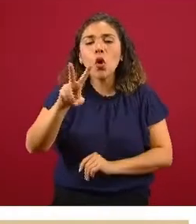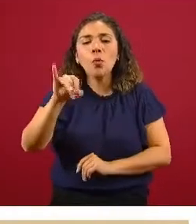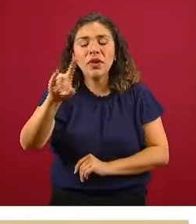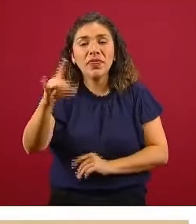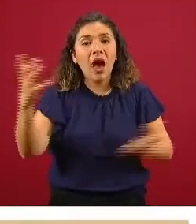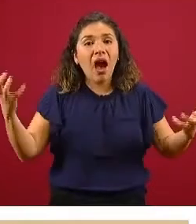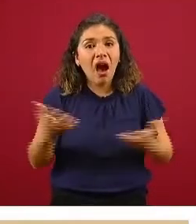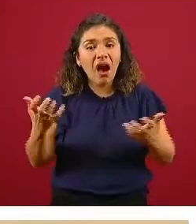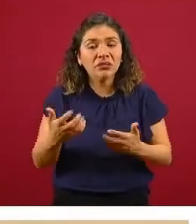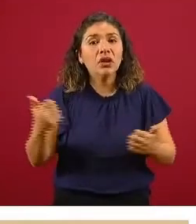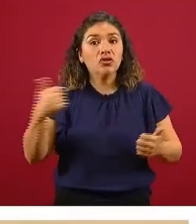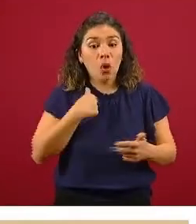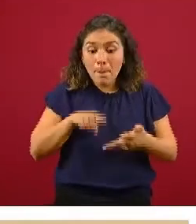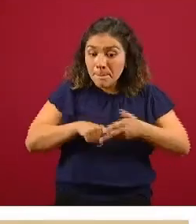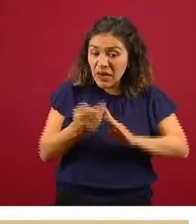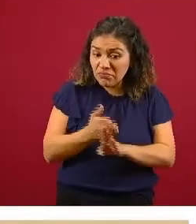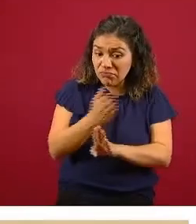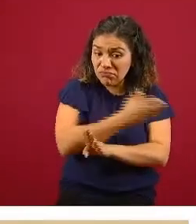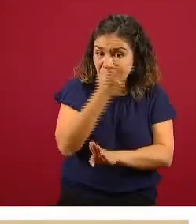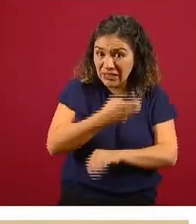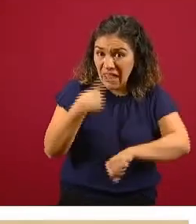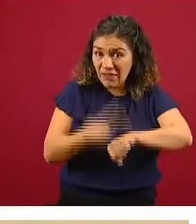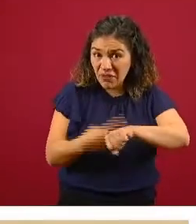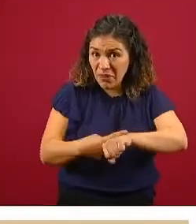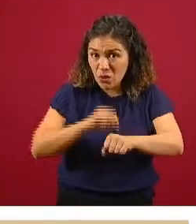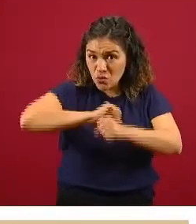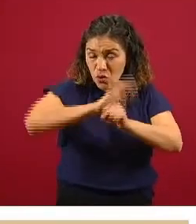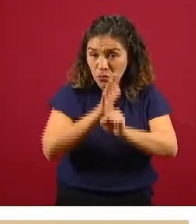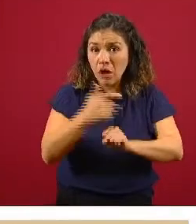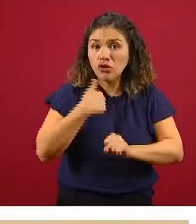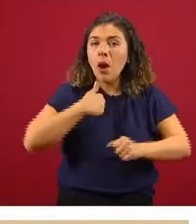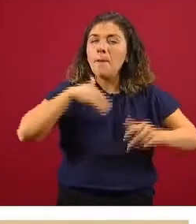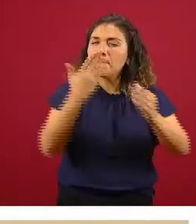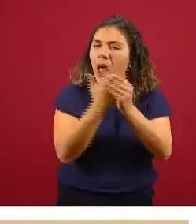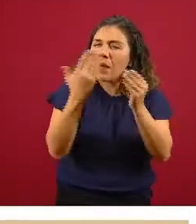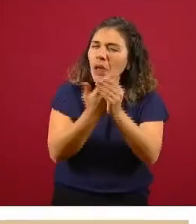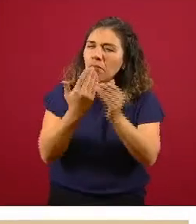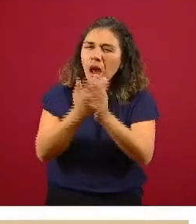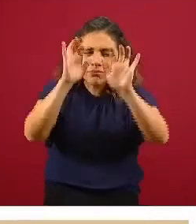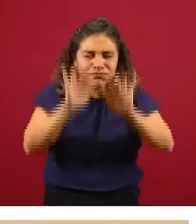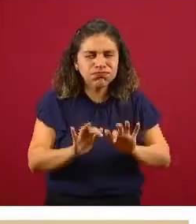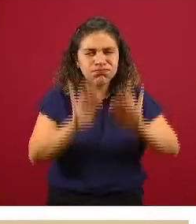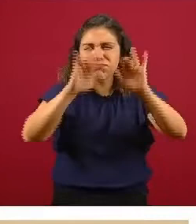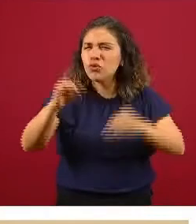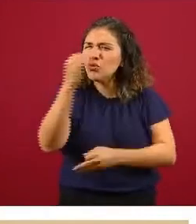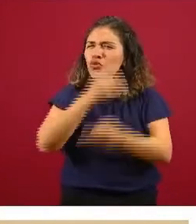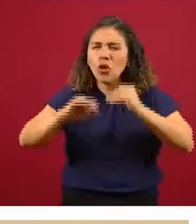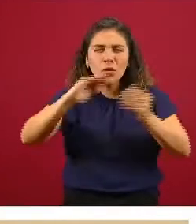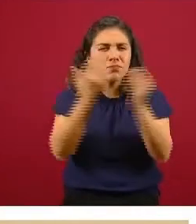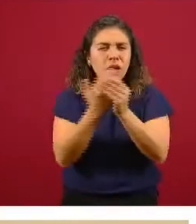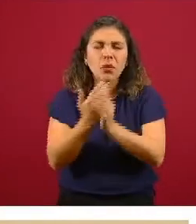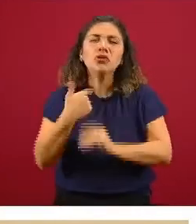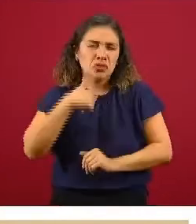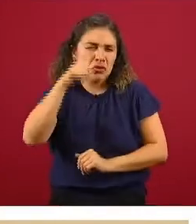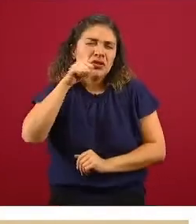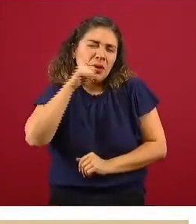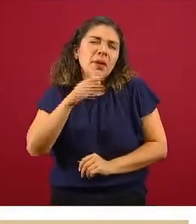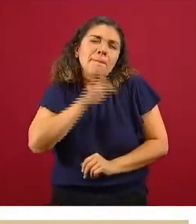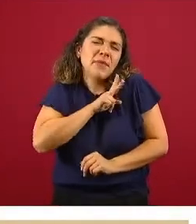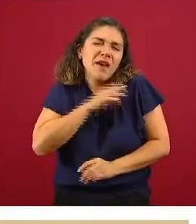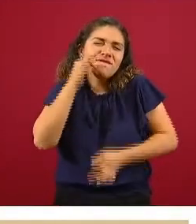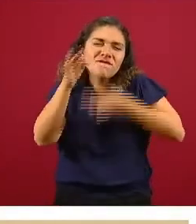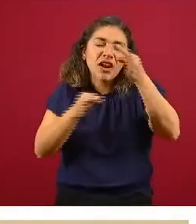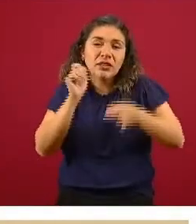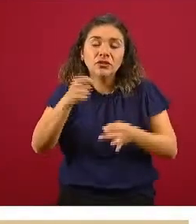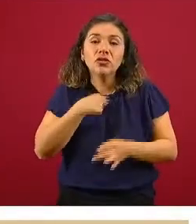que hemos hecho desde el inicio de esta pandemia es documentar todo. Yo tengo un dicho, y que es un dicho médico: